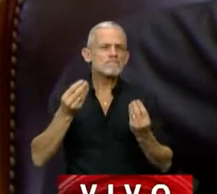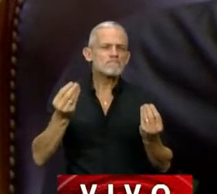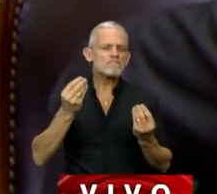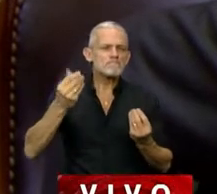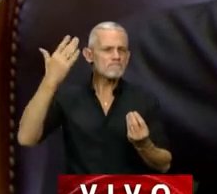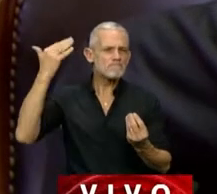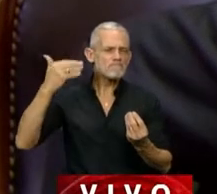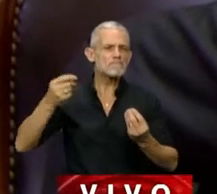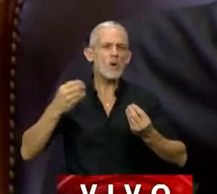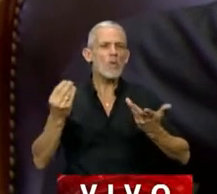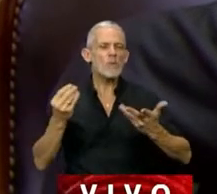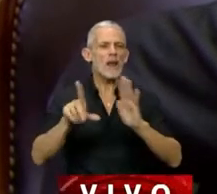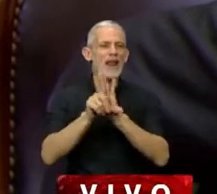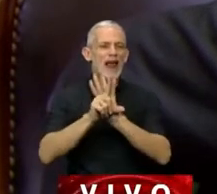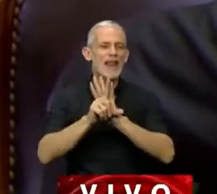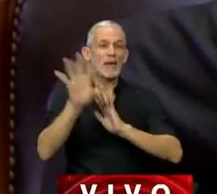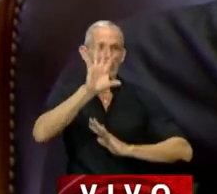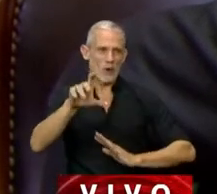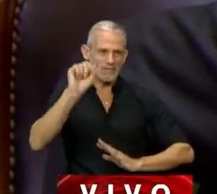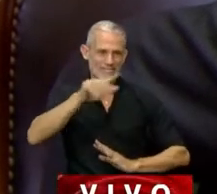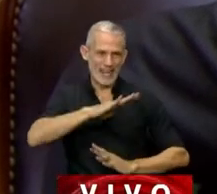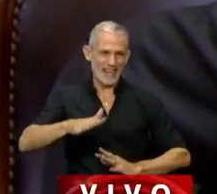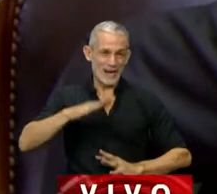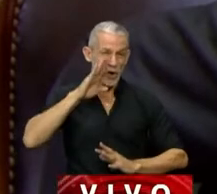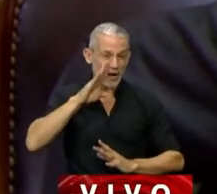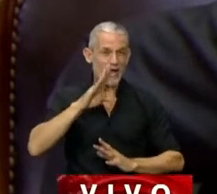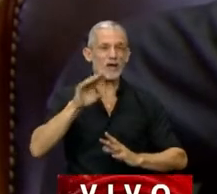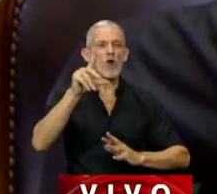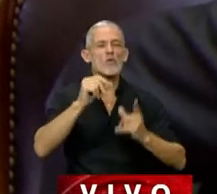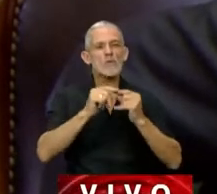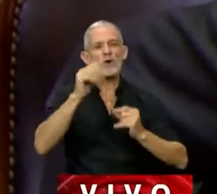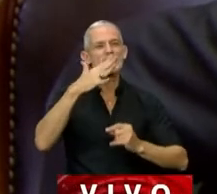efectuados a través de la ley provincial número